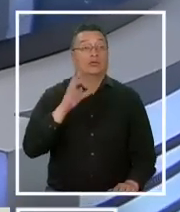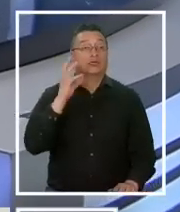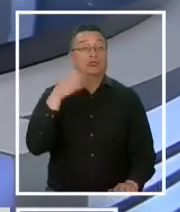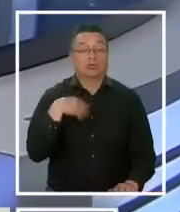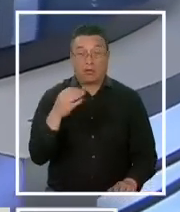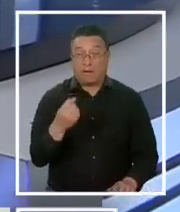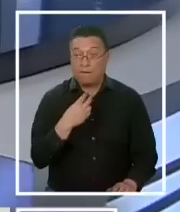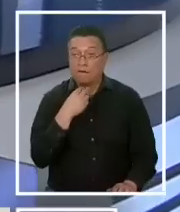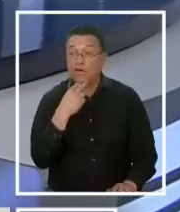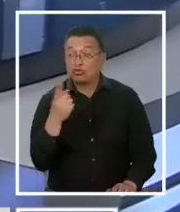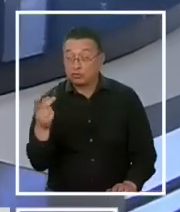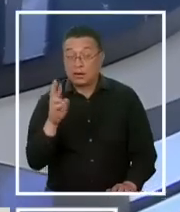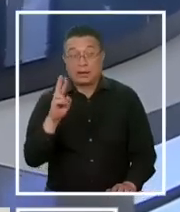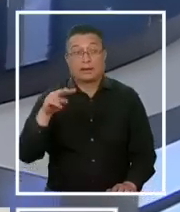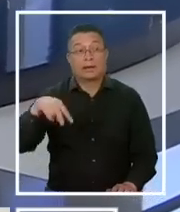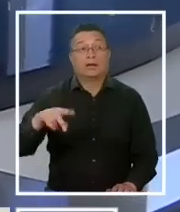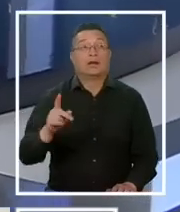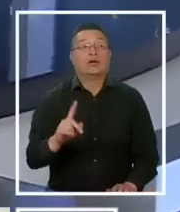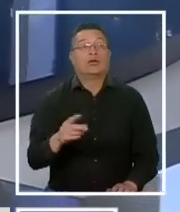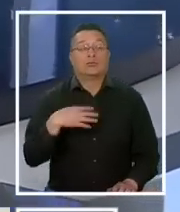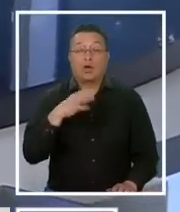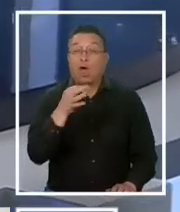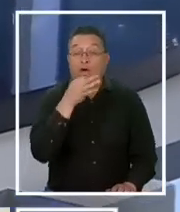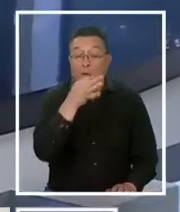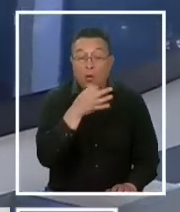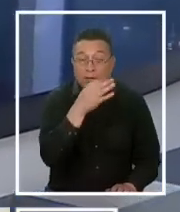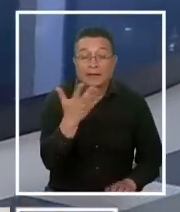de renovación nacional Oye mira